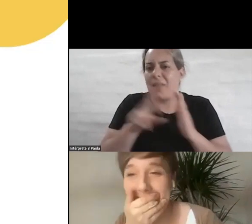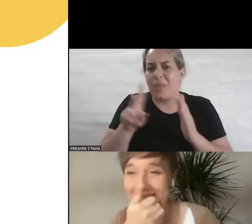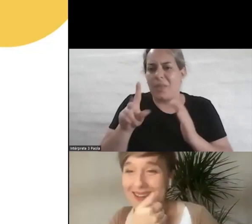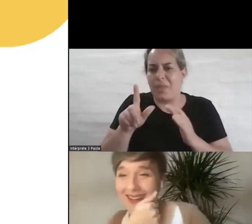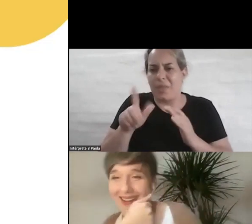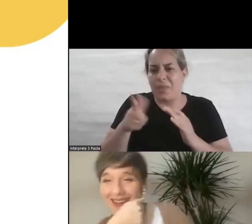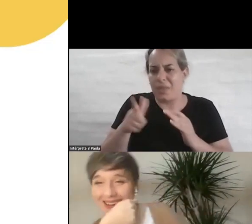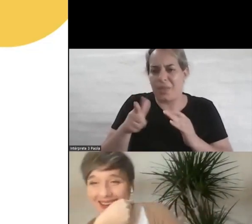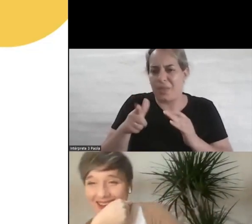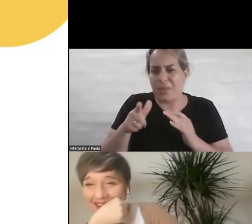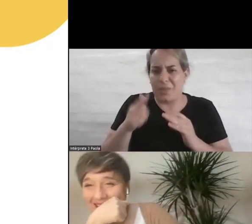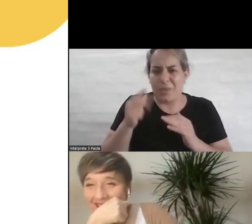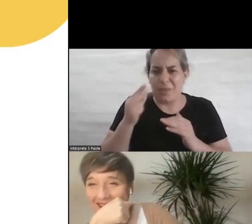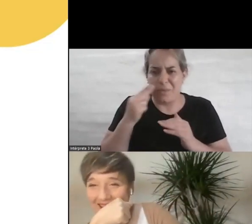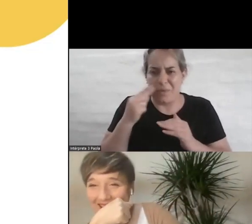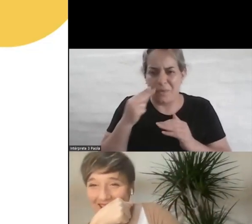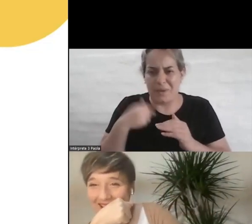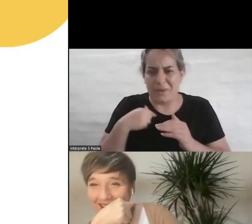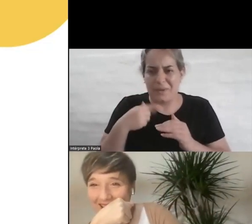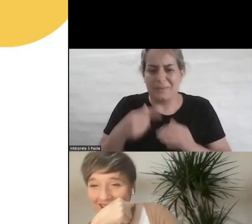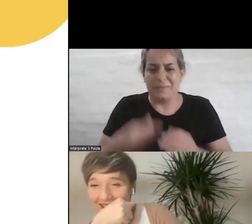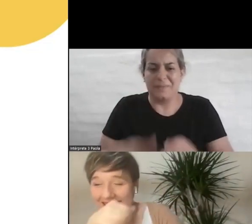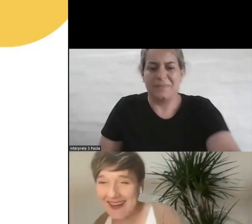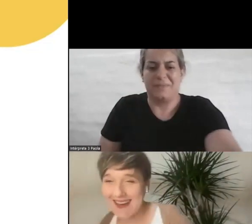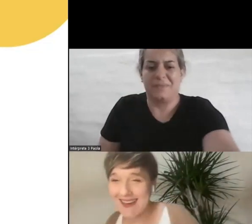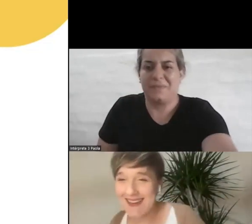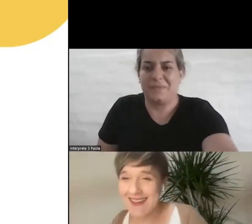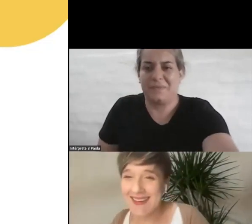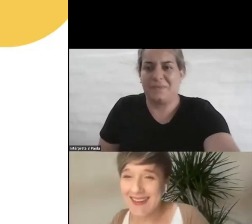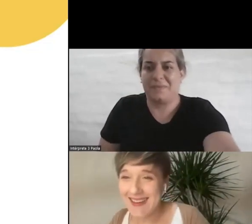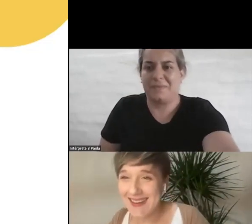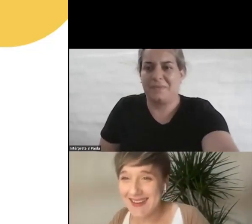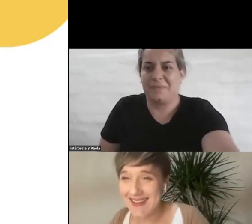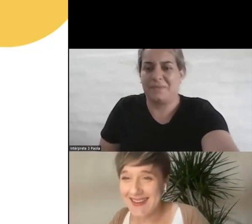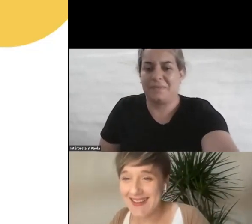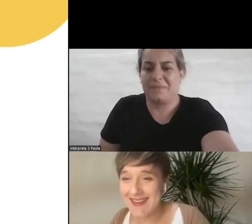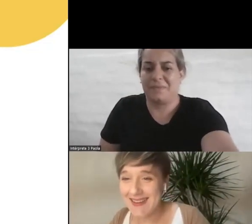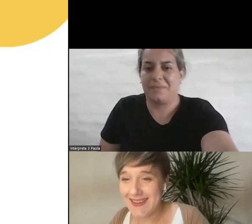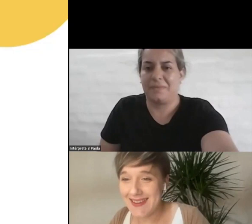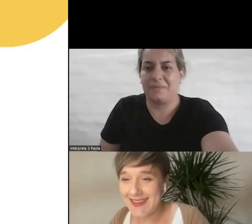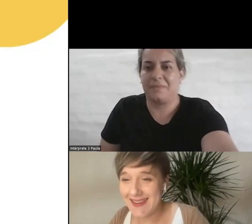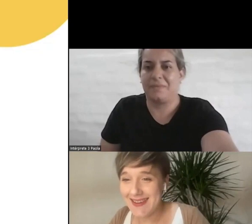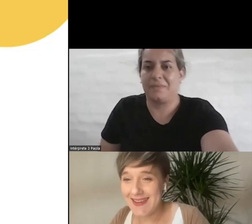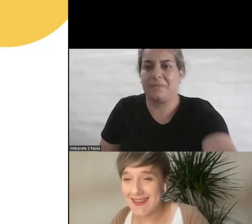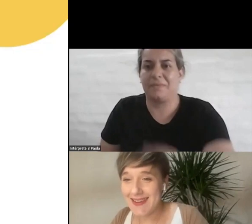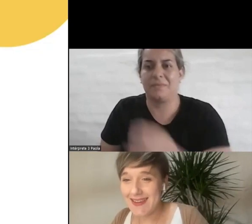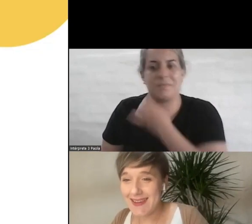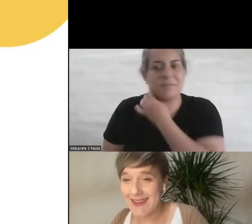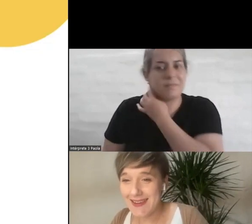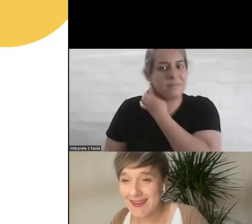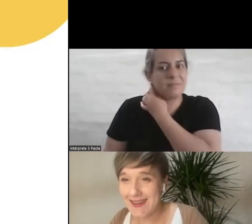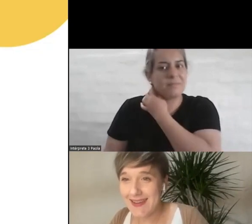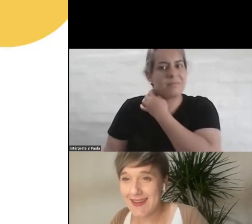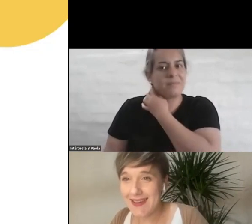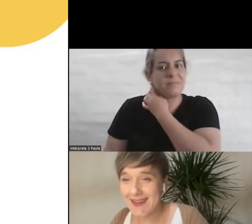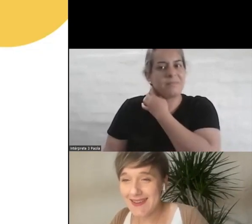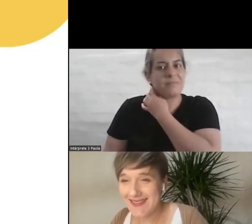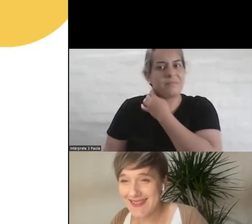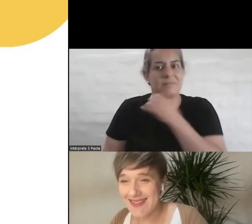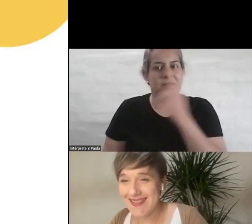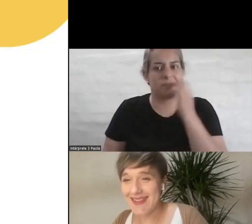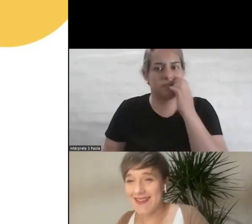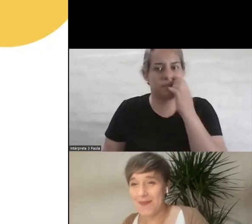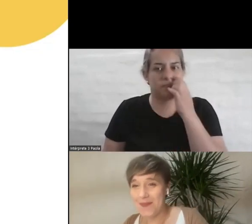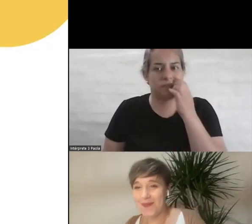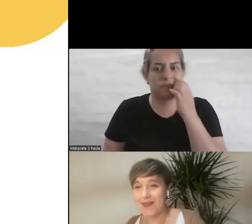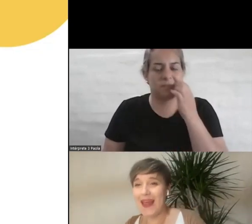Perdón. No, tranquila, tranquila. Recién nos avisaron. Ellas ya tenían la pauta de que si les pasaba nos tenían que avisar, así que no